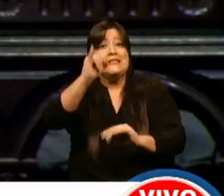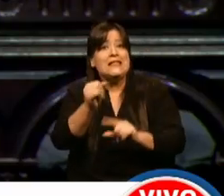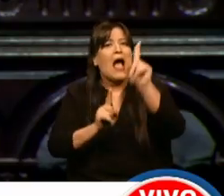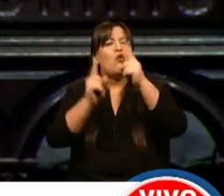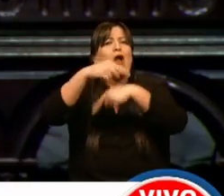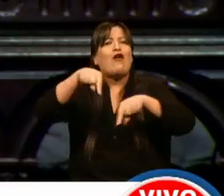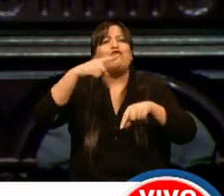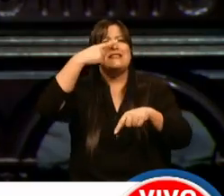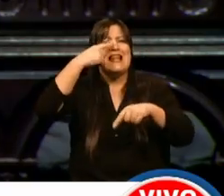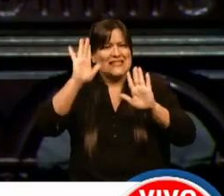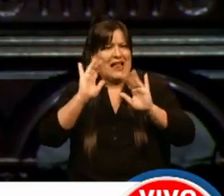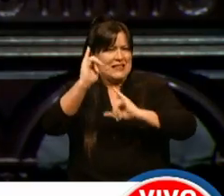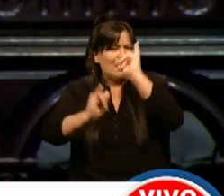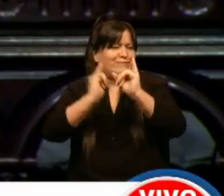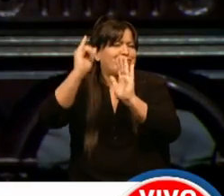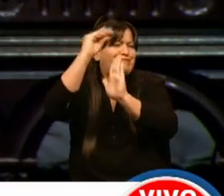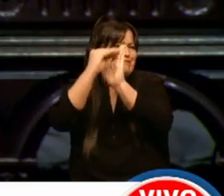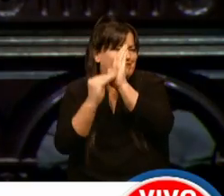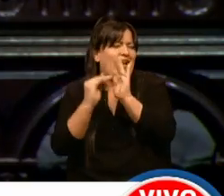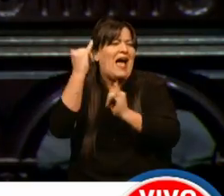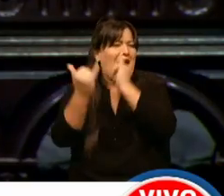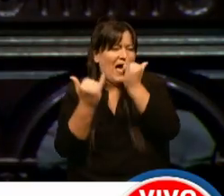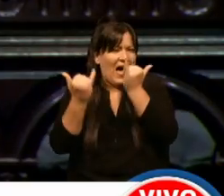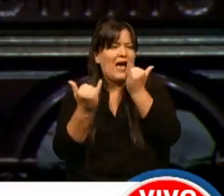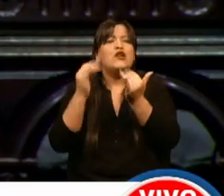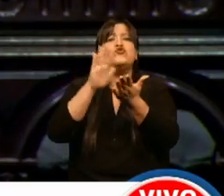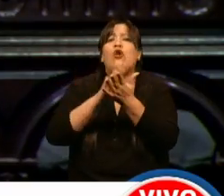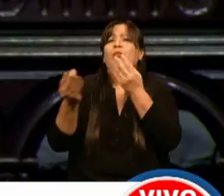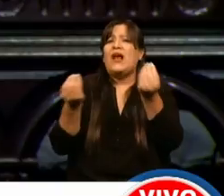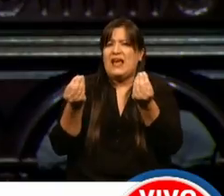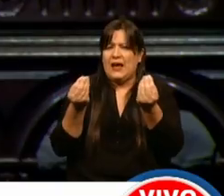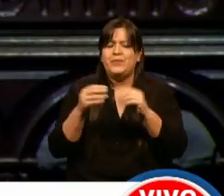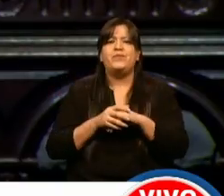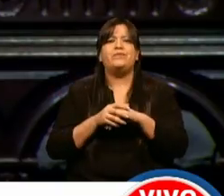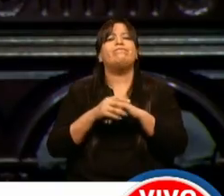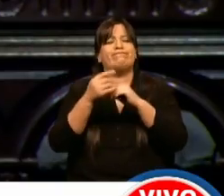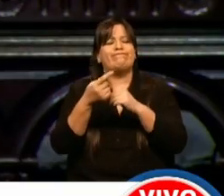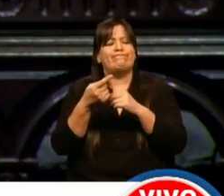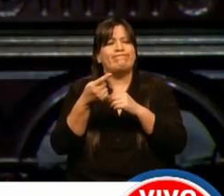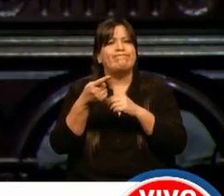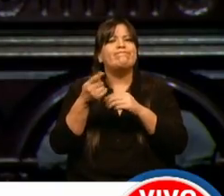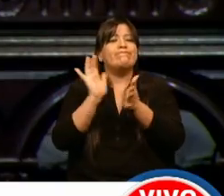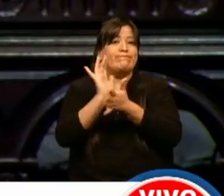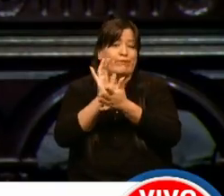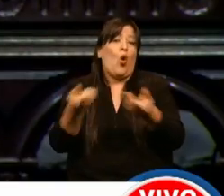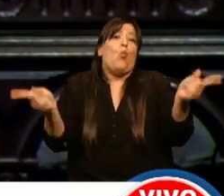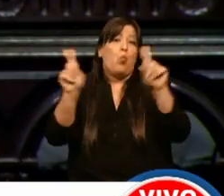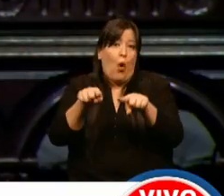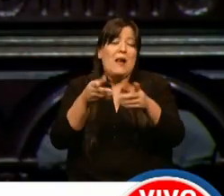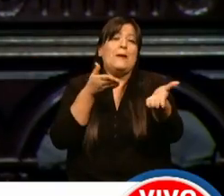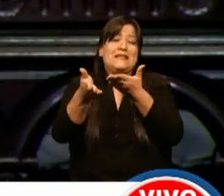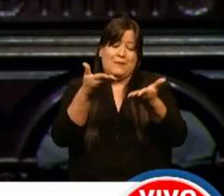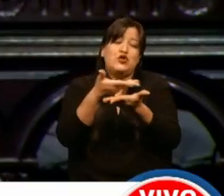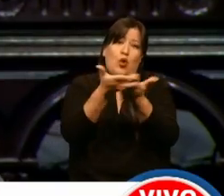a unos datos interesantes respecto de algo que volvemos a considerar un servicio público porque muchas